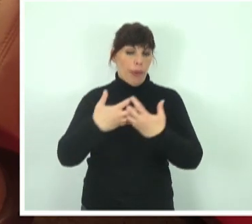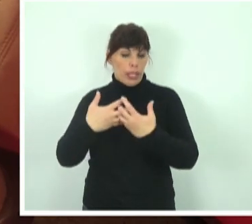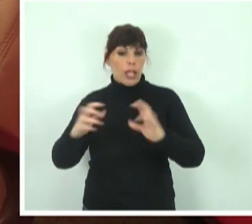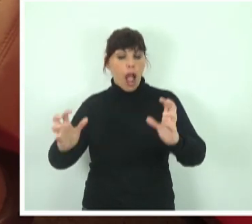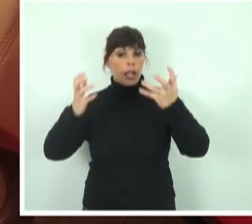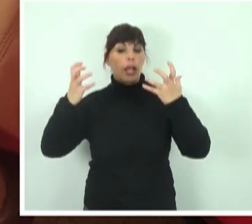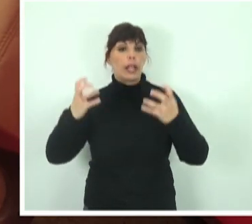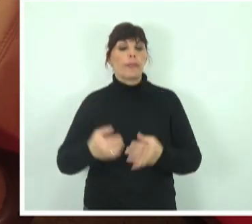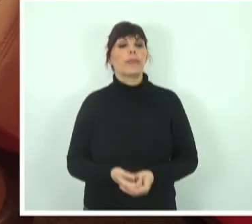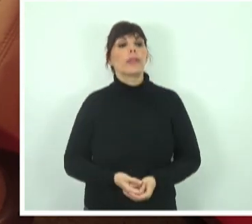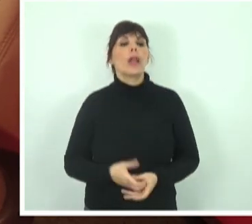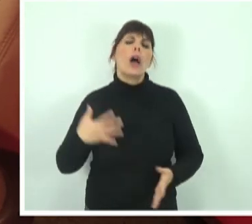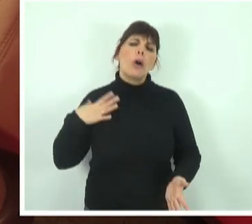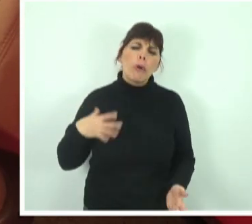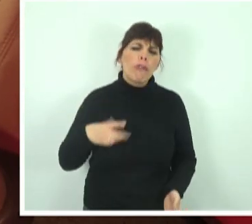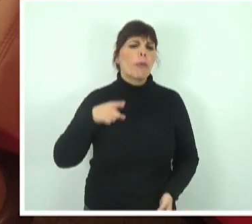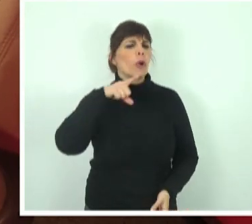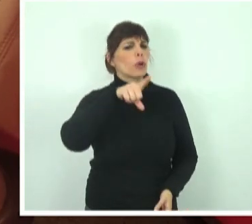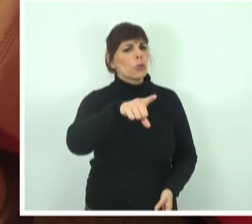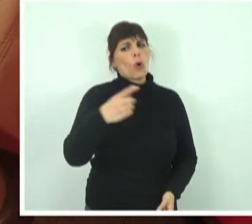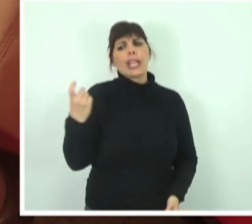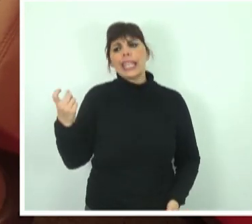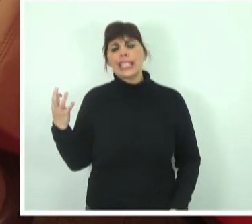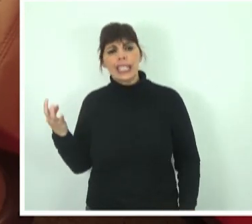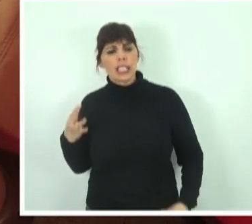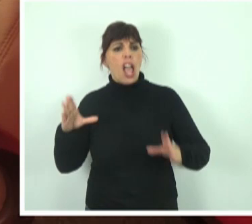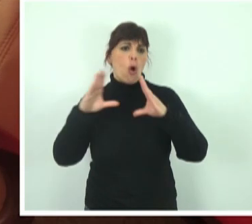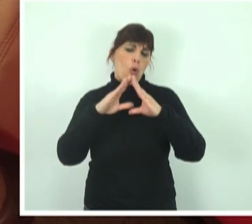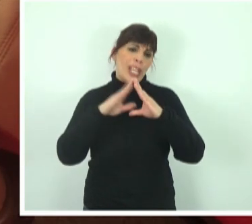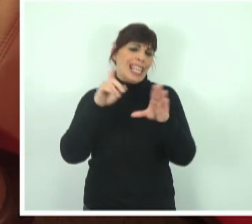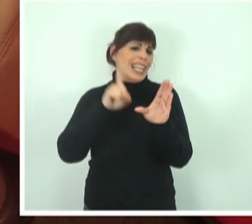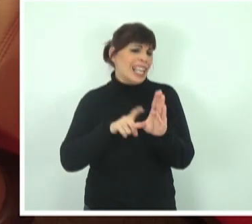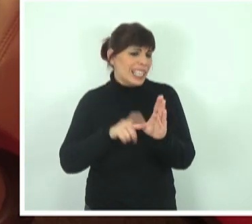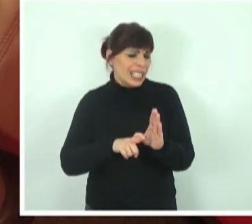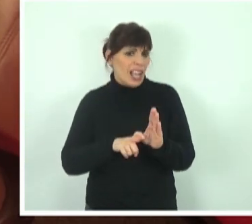absoluto. Es importante estar en una iglesia absoluto.